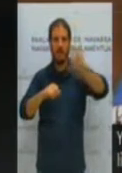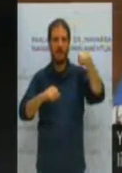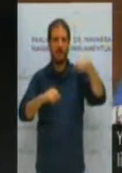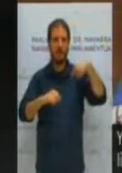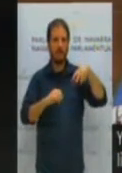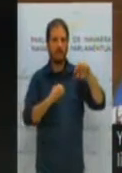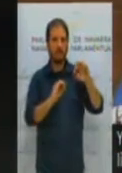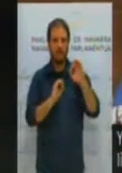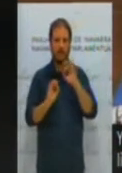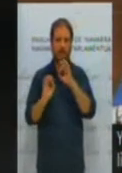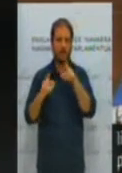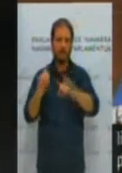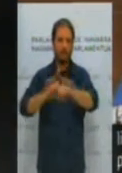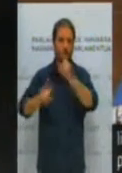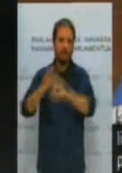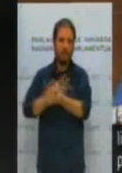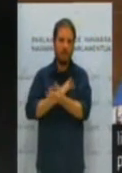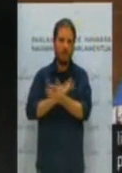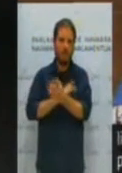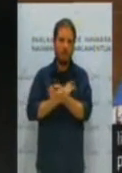Porque solo en este año,